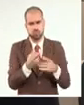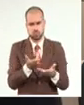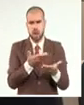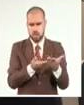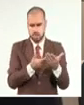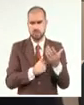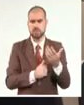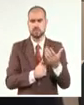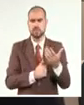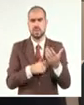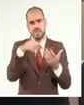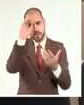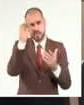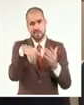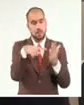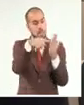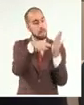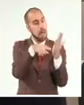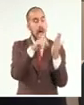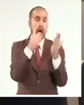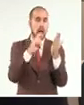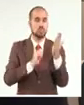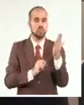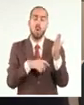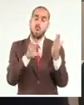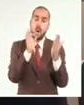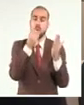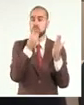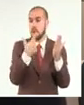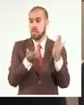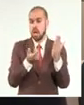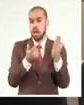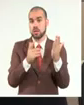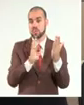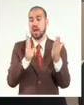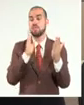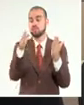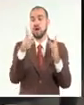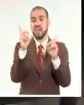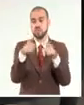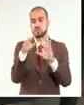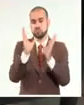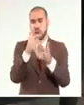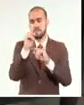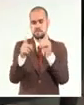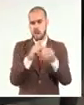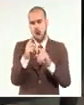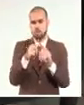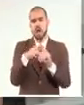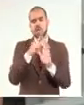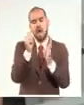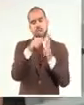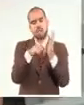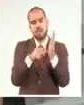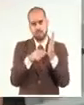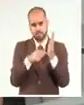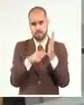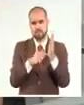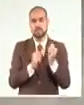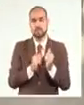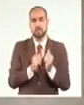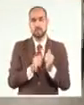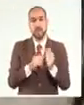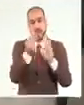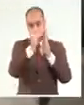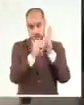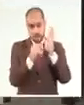párrafo, en un párrafo específico, y puede ir a la reunión ya con todas las preguntas que debe hacer. Esta aplicación constituye un